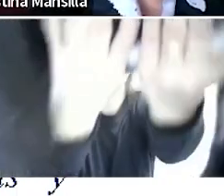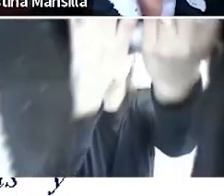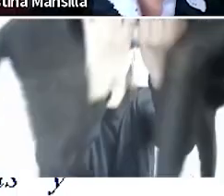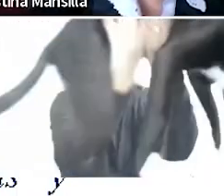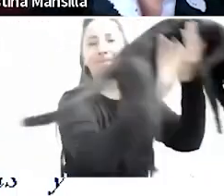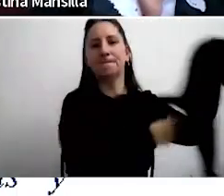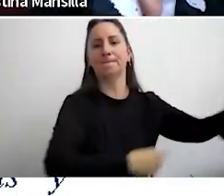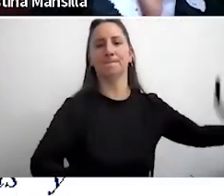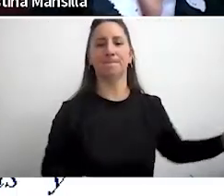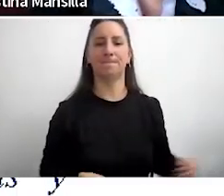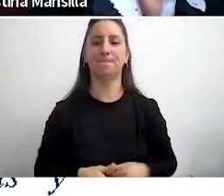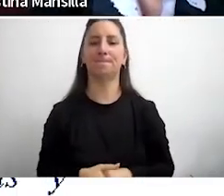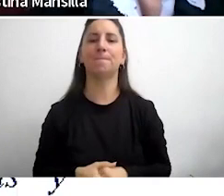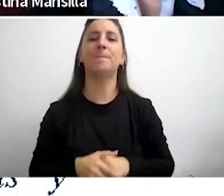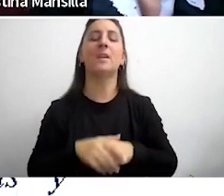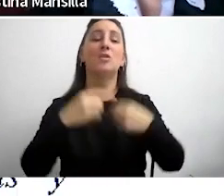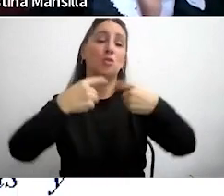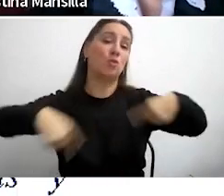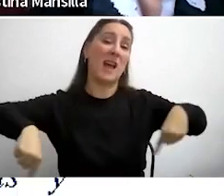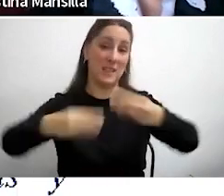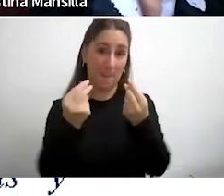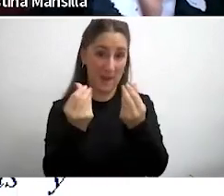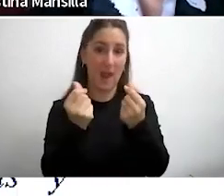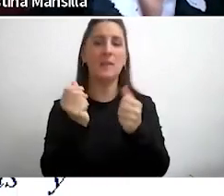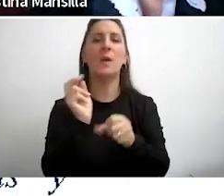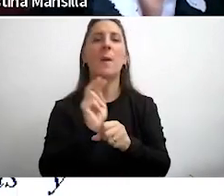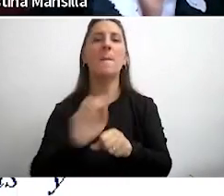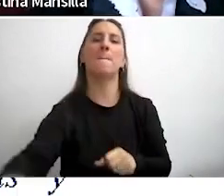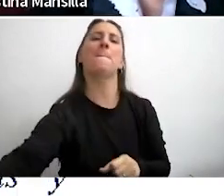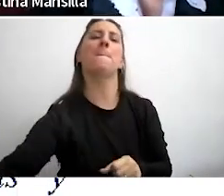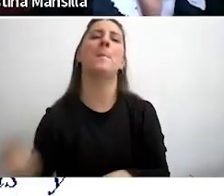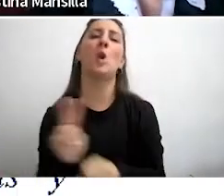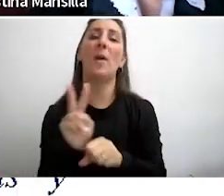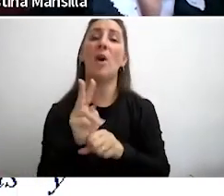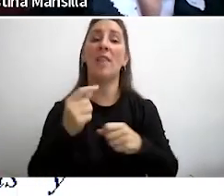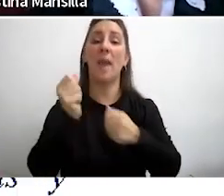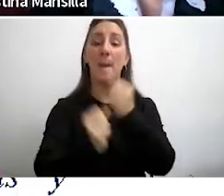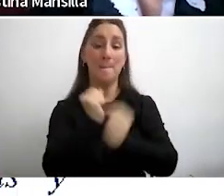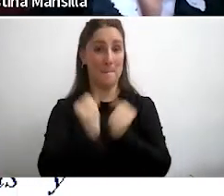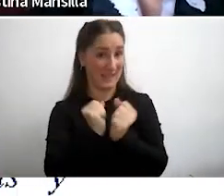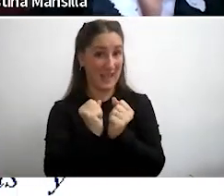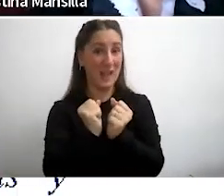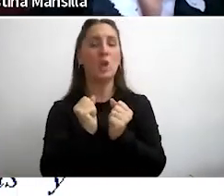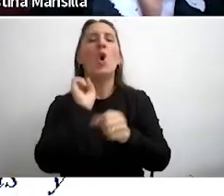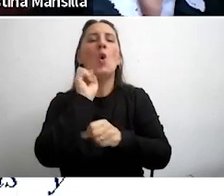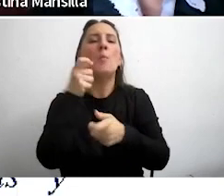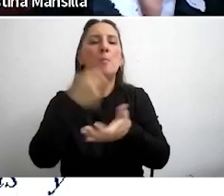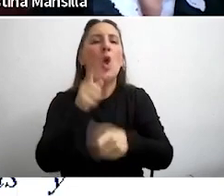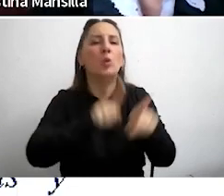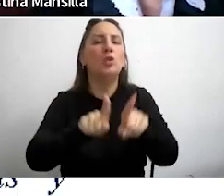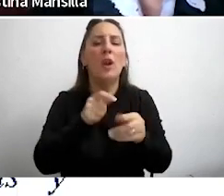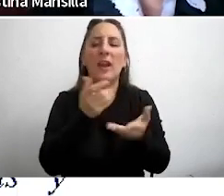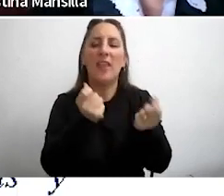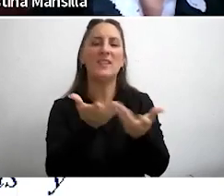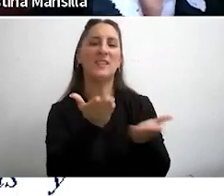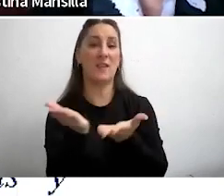de sustancias minerales, los proveedores de las empresas mineras, productores mineros que presten servicios